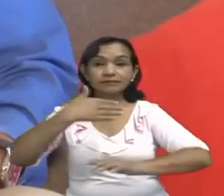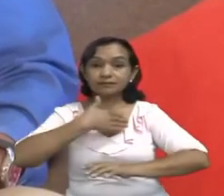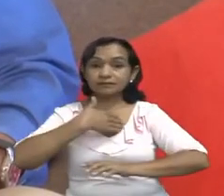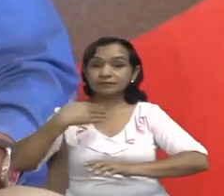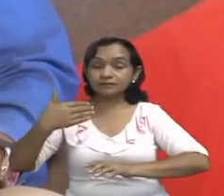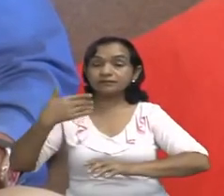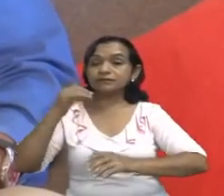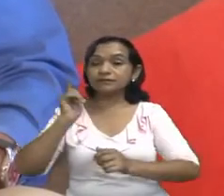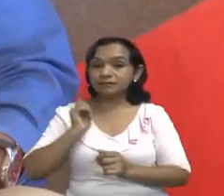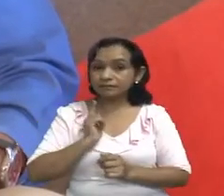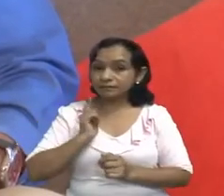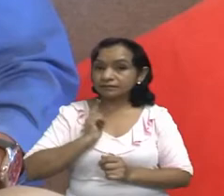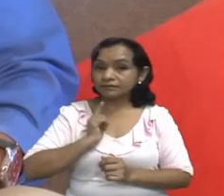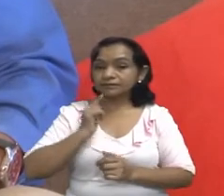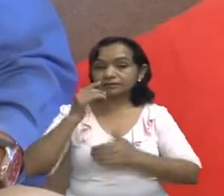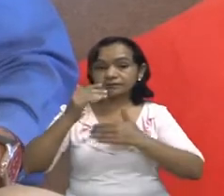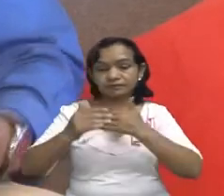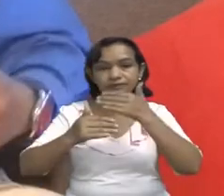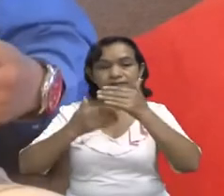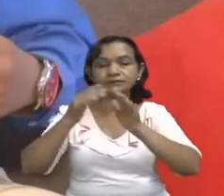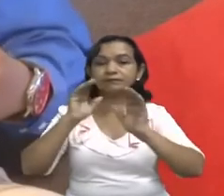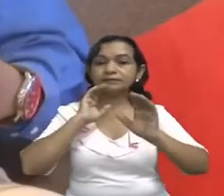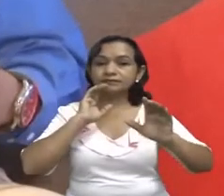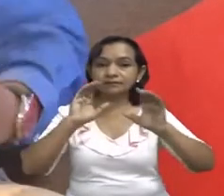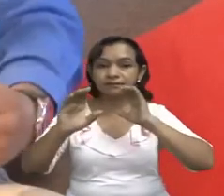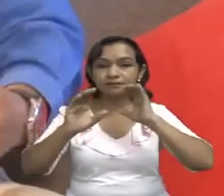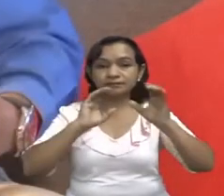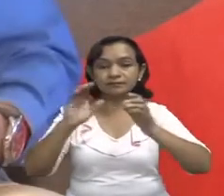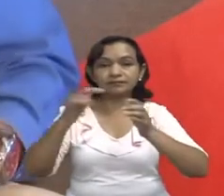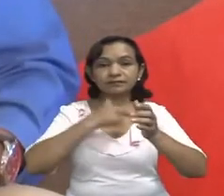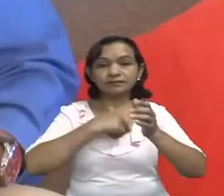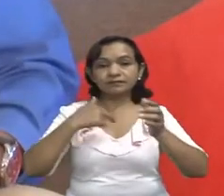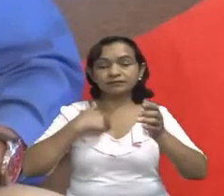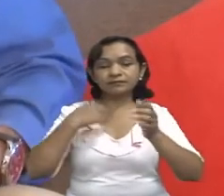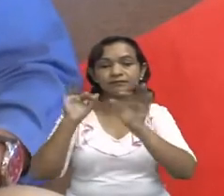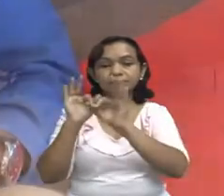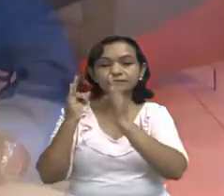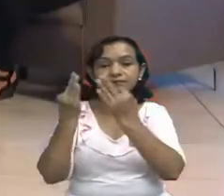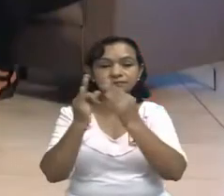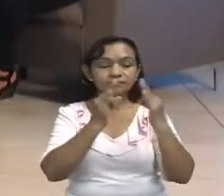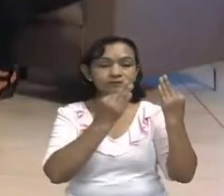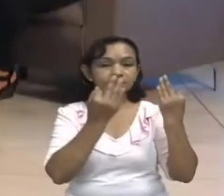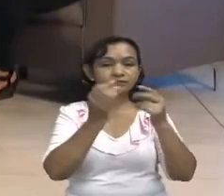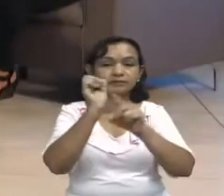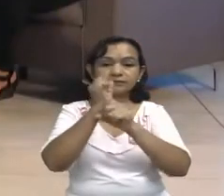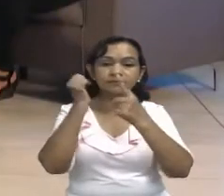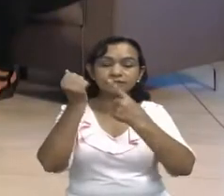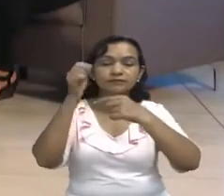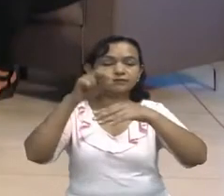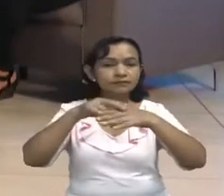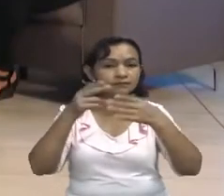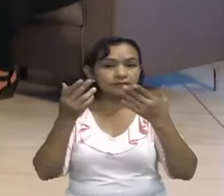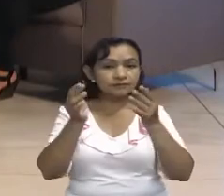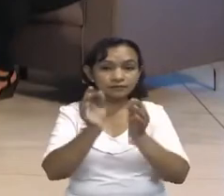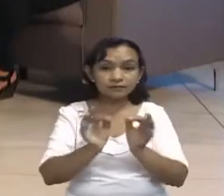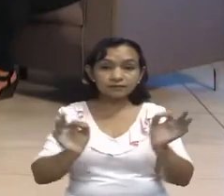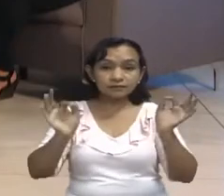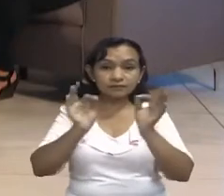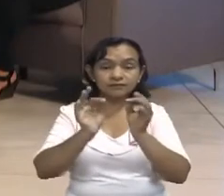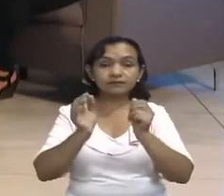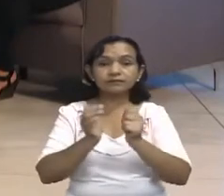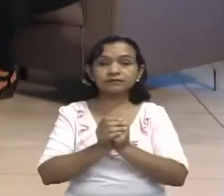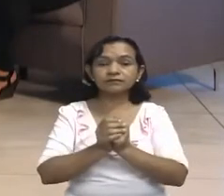de contar con un proceso de comunicación que le acerque a las familias, a la Asamblea Nacional, ¿cuán importante es? Valdría la pena,